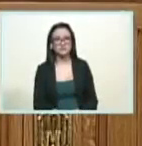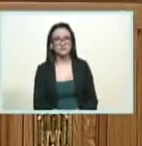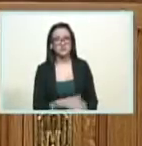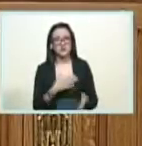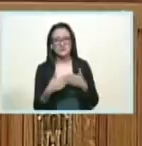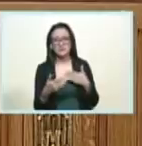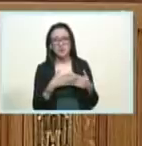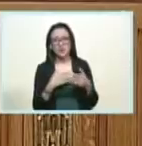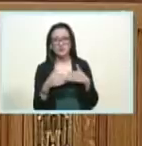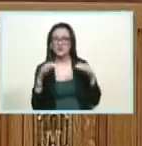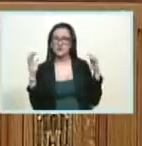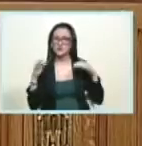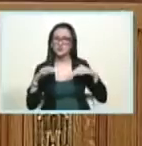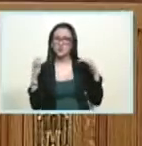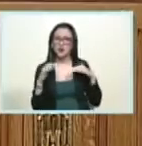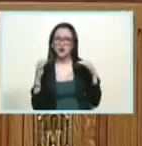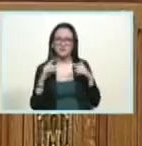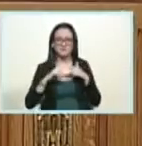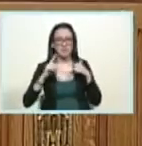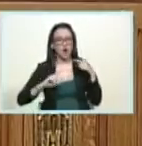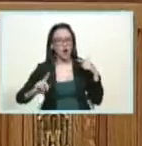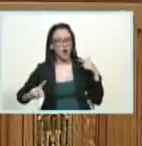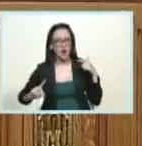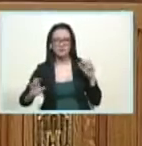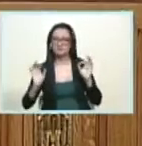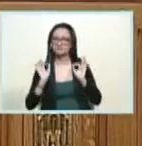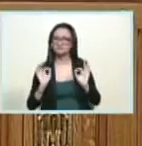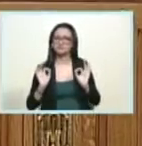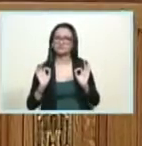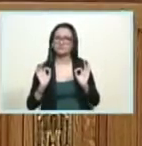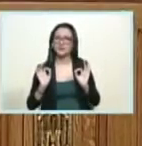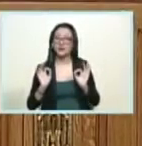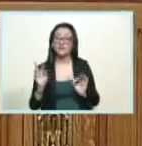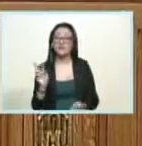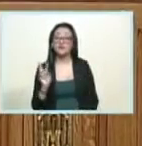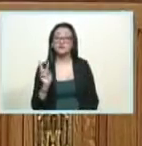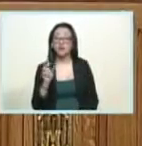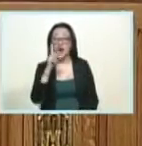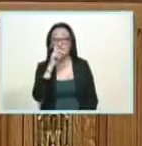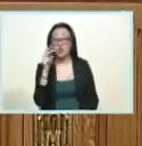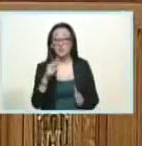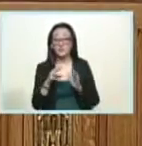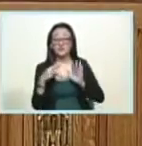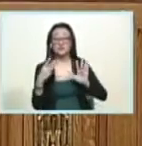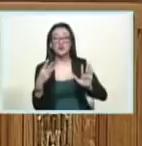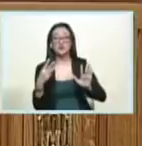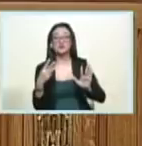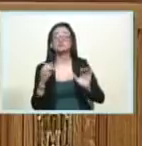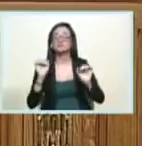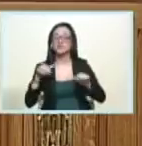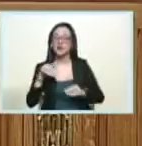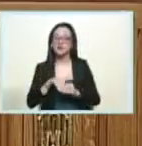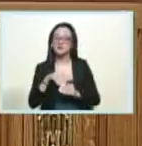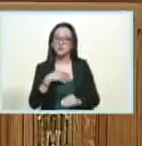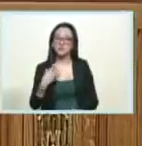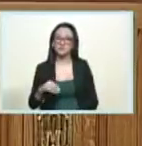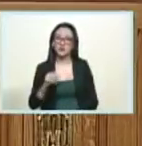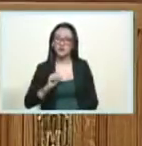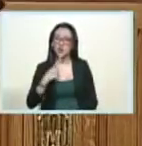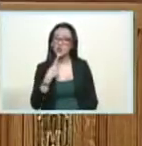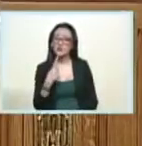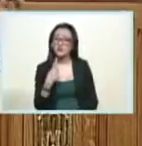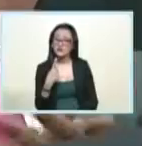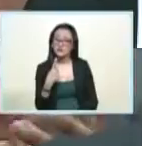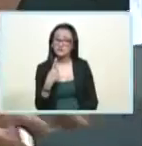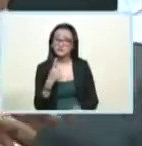Llueva, truene o relampaguee, en Venezuela en el año 2018 habrá elecciones presidenciales. Lo dije hasta